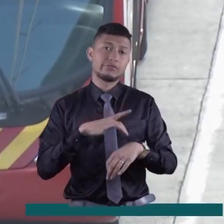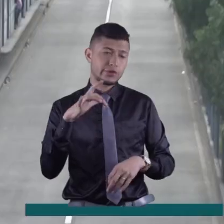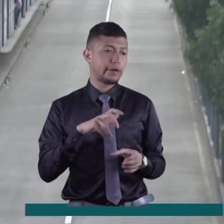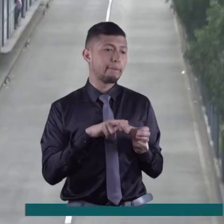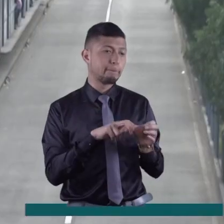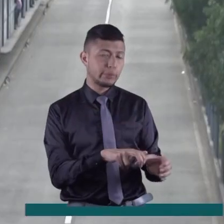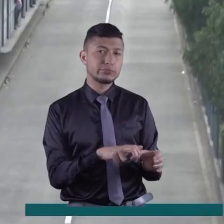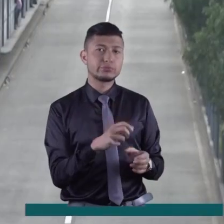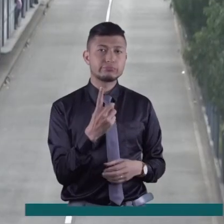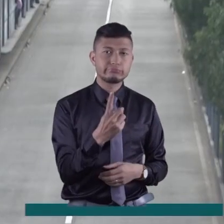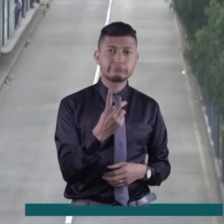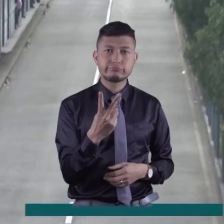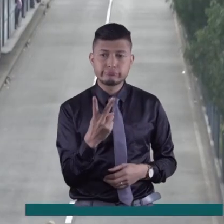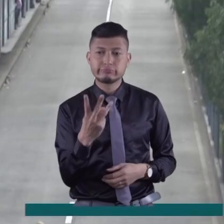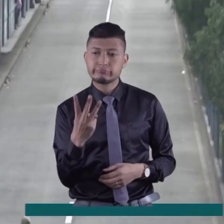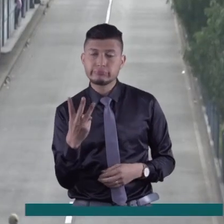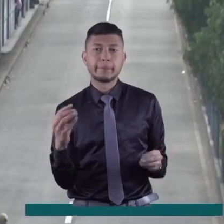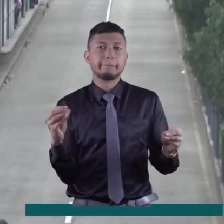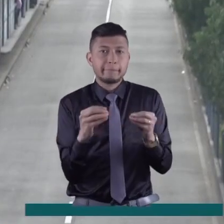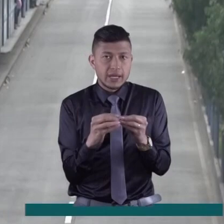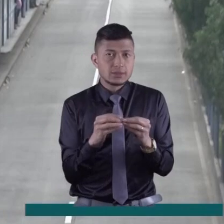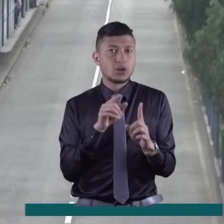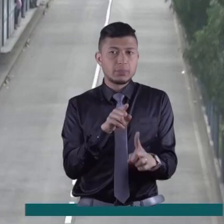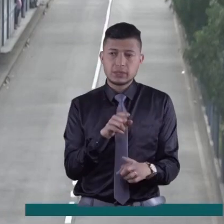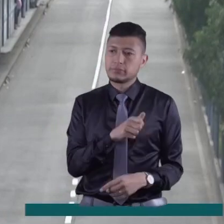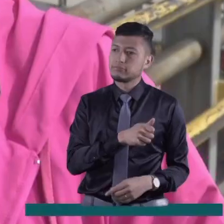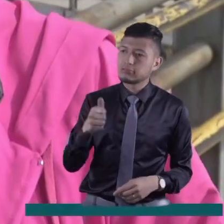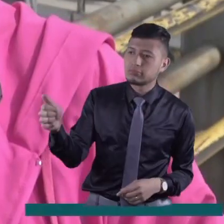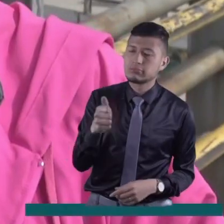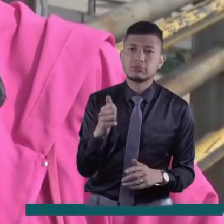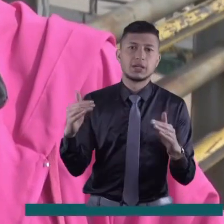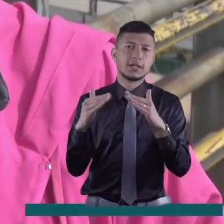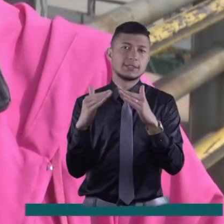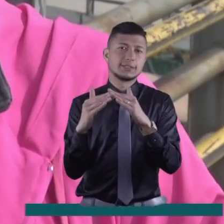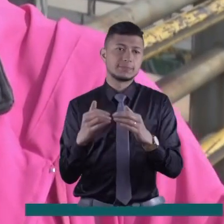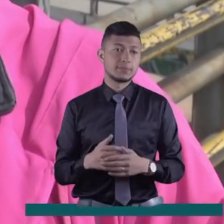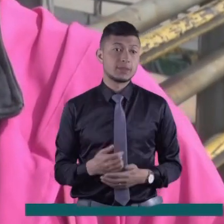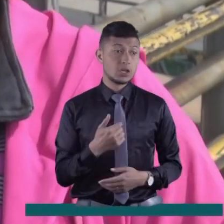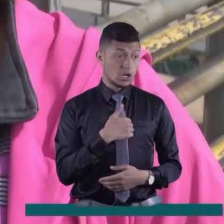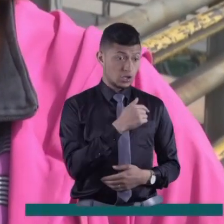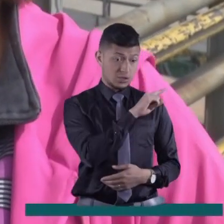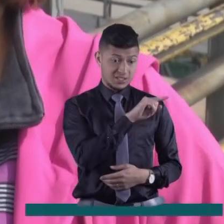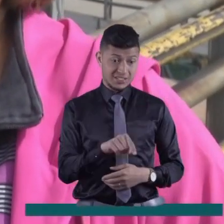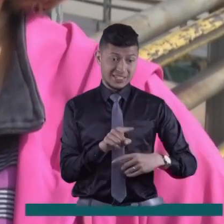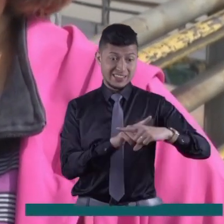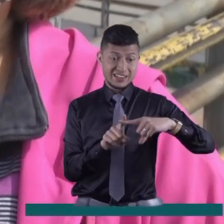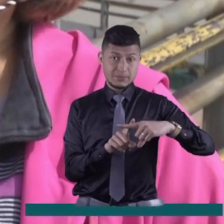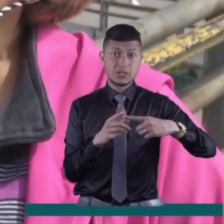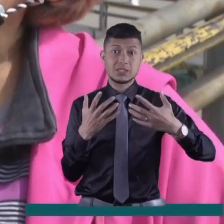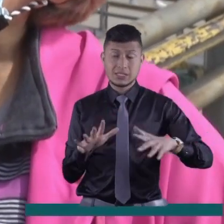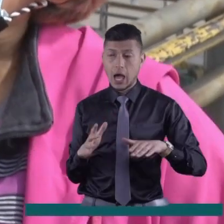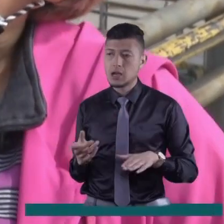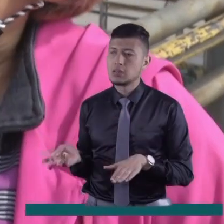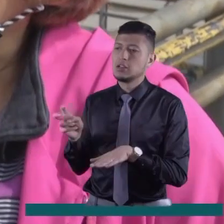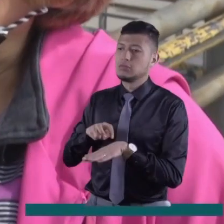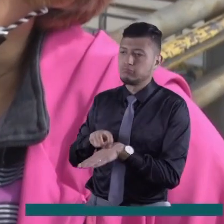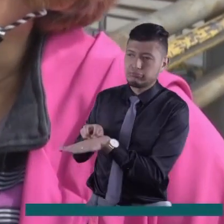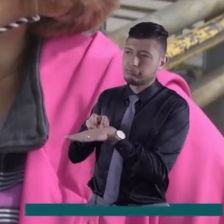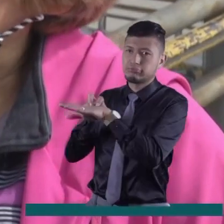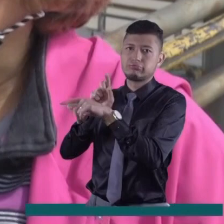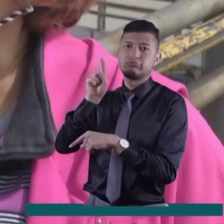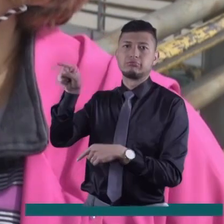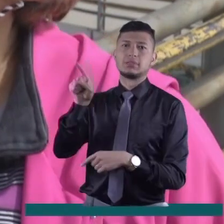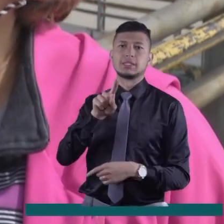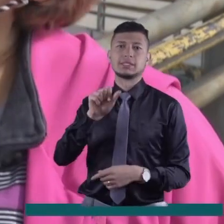uno o dos transportes más para llegar a sus viviendas. Yo vengo en Transmilenio y de aquí me toca coger un carrito hasta arriba, hasta